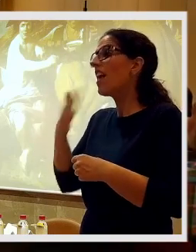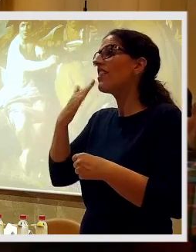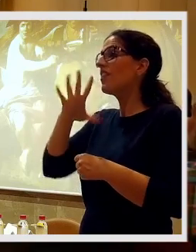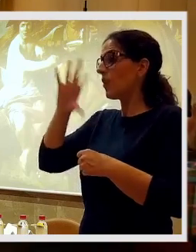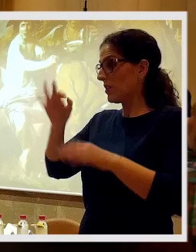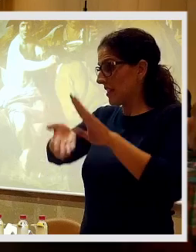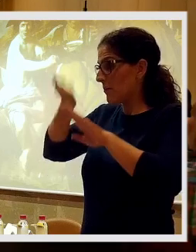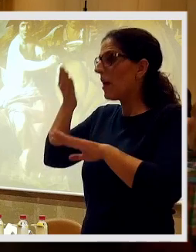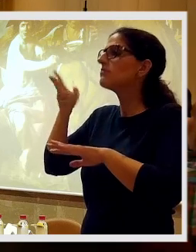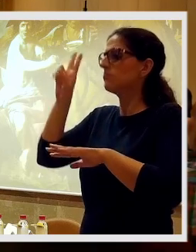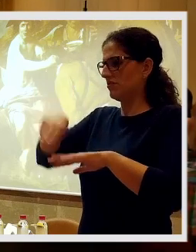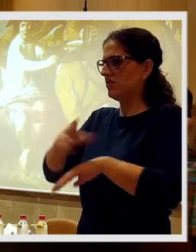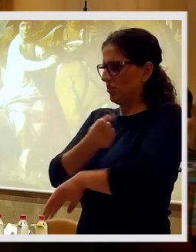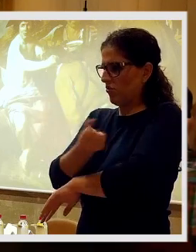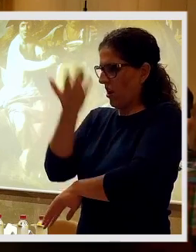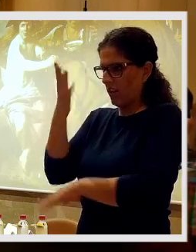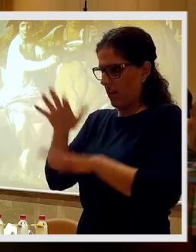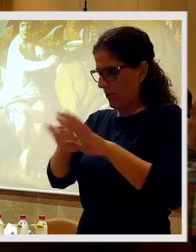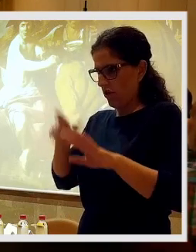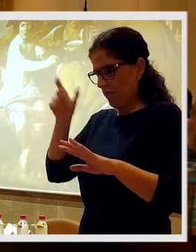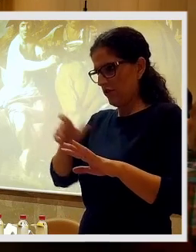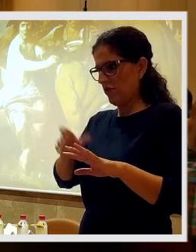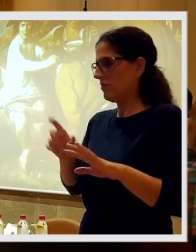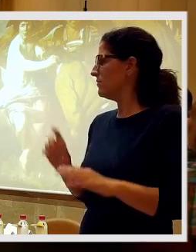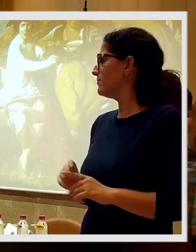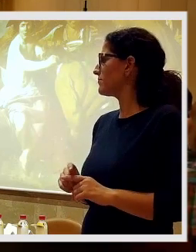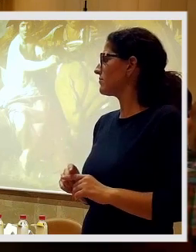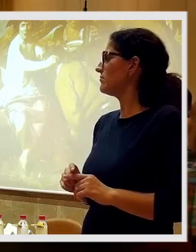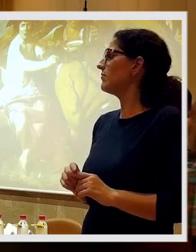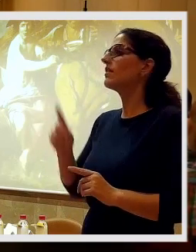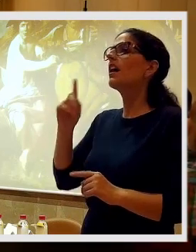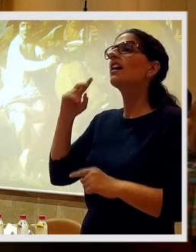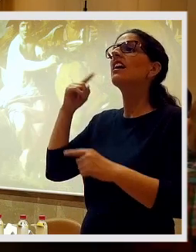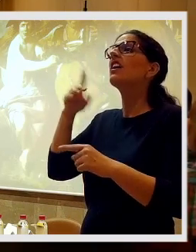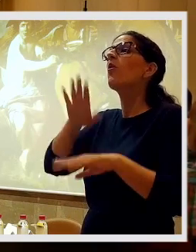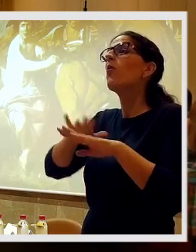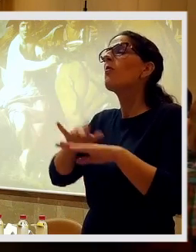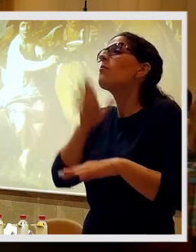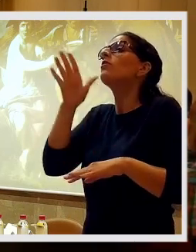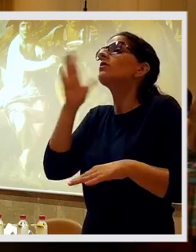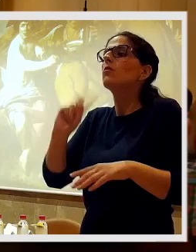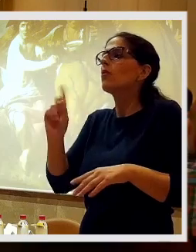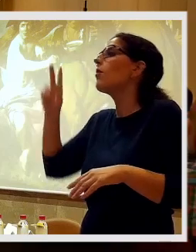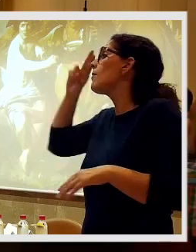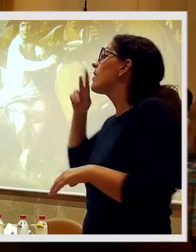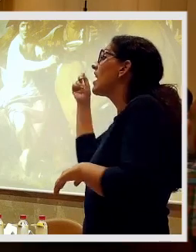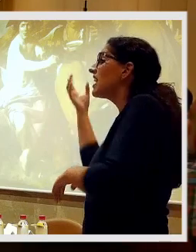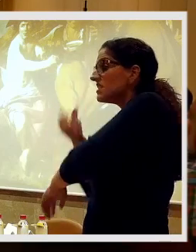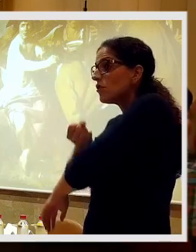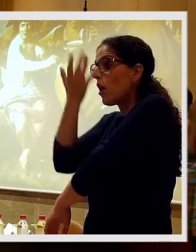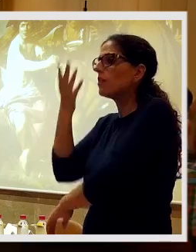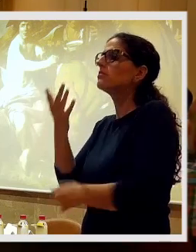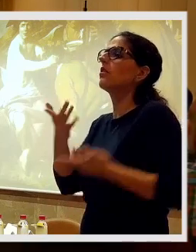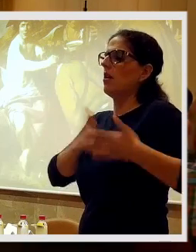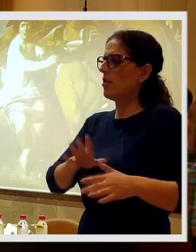son hipertensas y con una carga genética espectacular. De un padre hipertenso, la mitad de los hijos van a